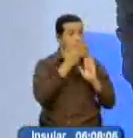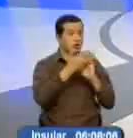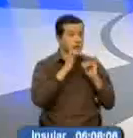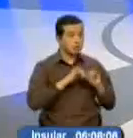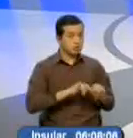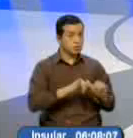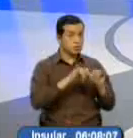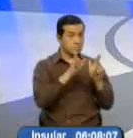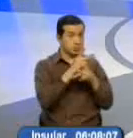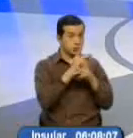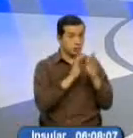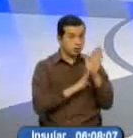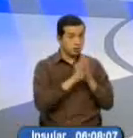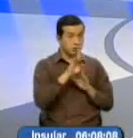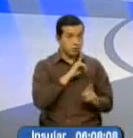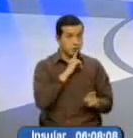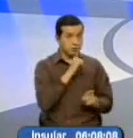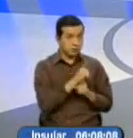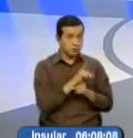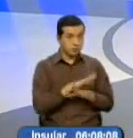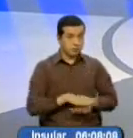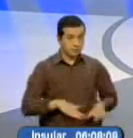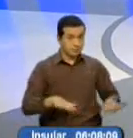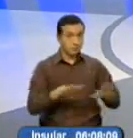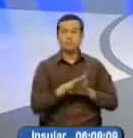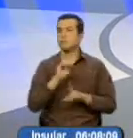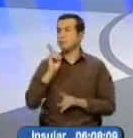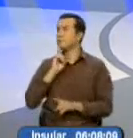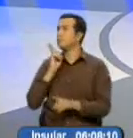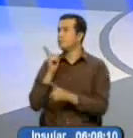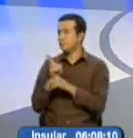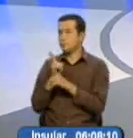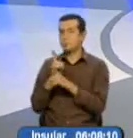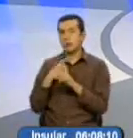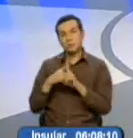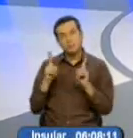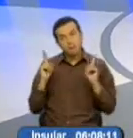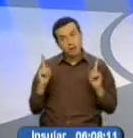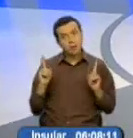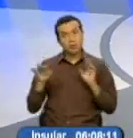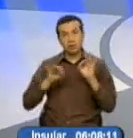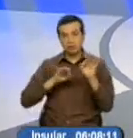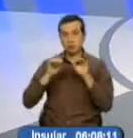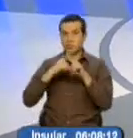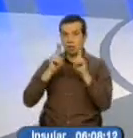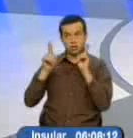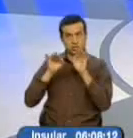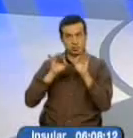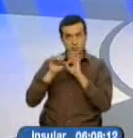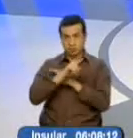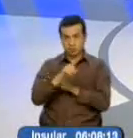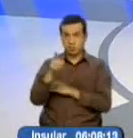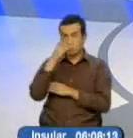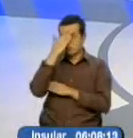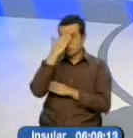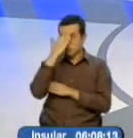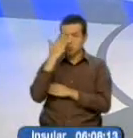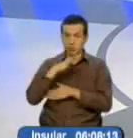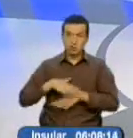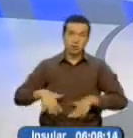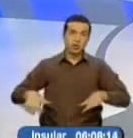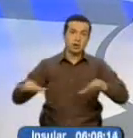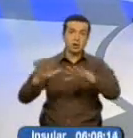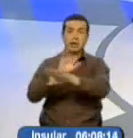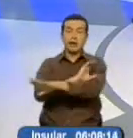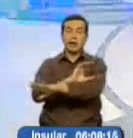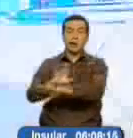de lo que se está produciendo hoy. Correcto. En los campos menores. Correcto. Ahora, pero, por favor. Pero le aclaro una cosa. Usted conoce que los campos